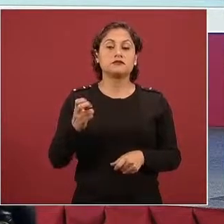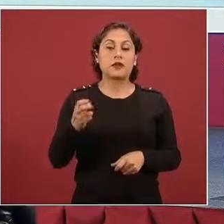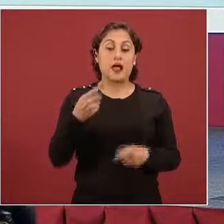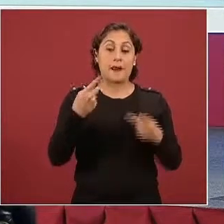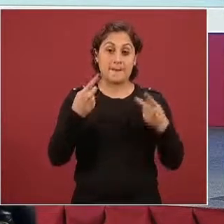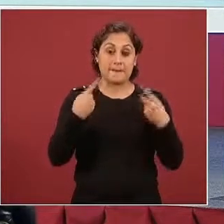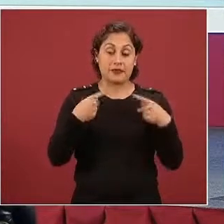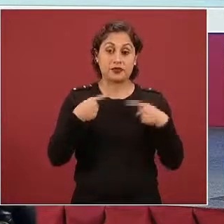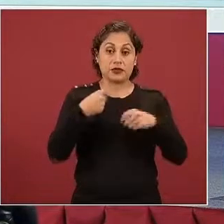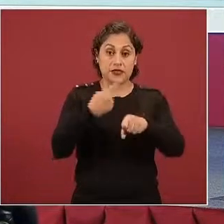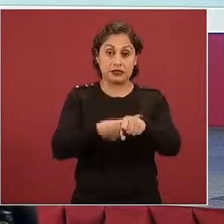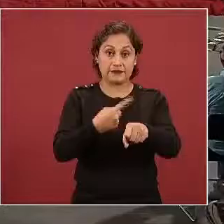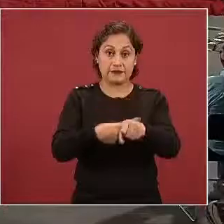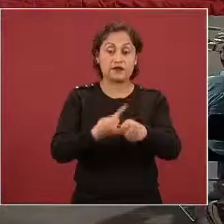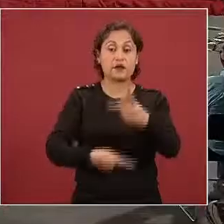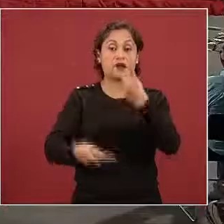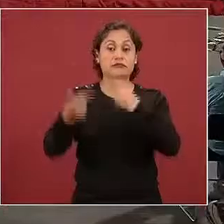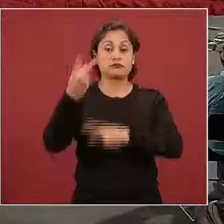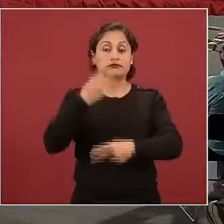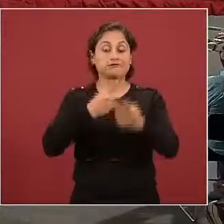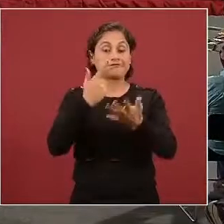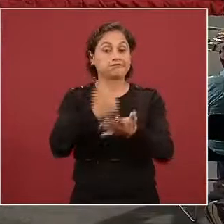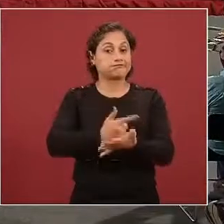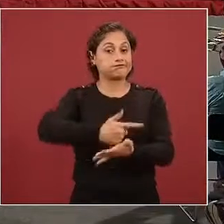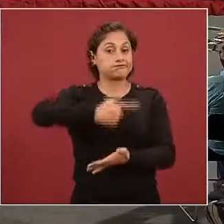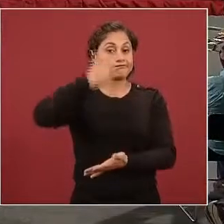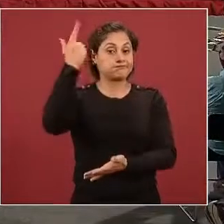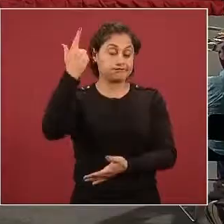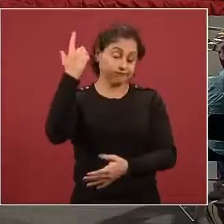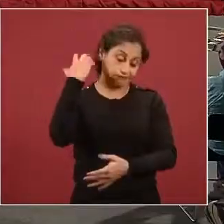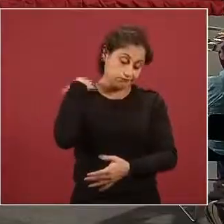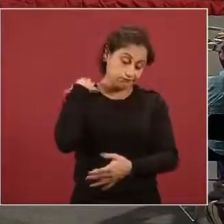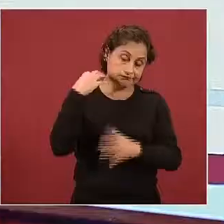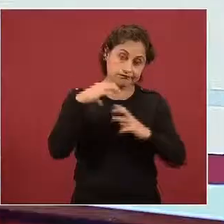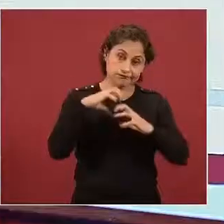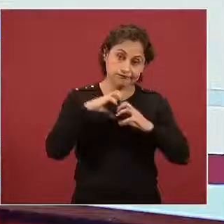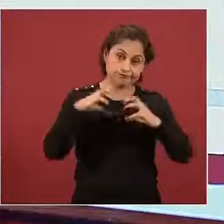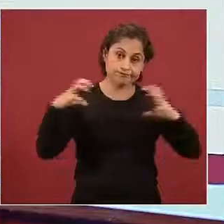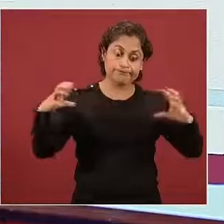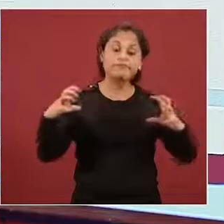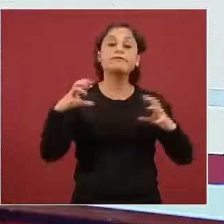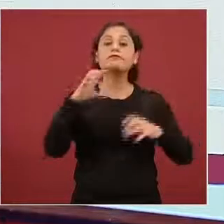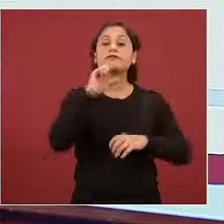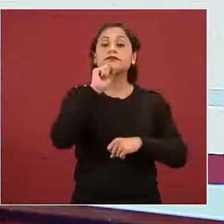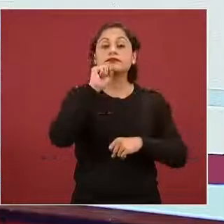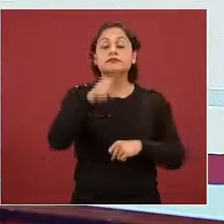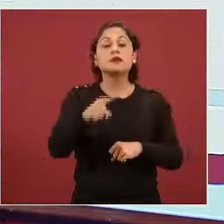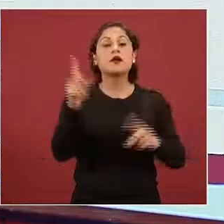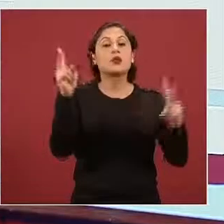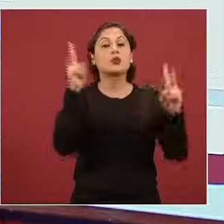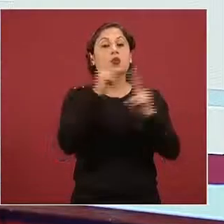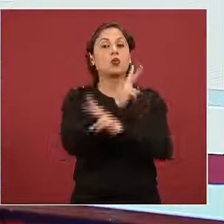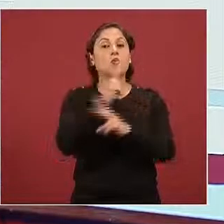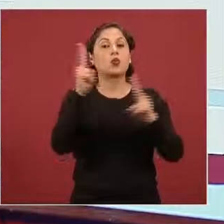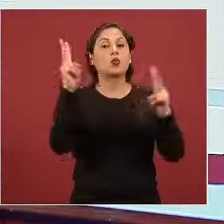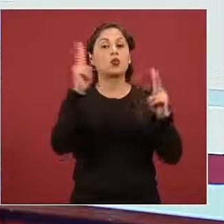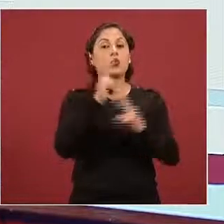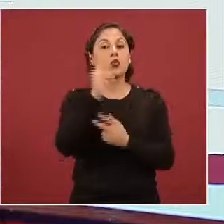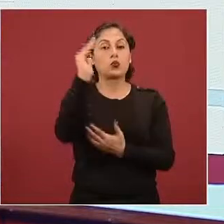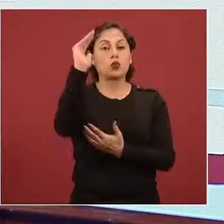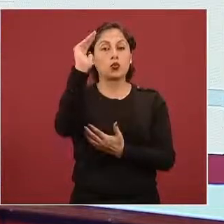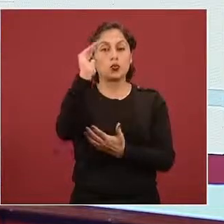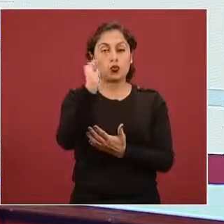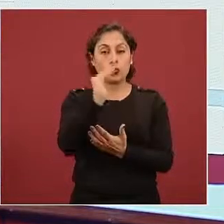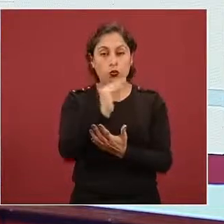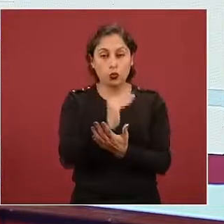causa inflamación pulmonar, causa fenómenos microtrombóticos, causa pérdida de la capacidad respiratoria puede afectar a